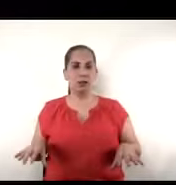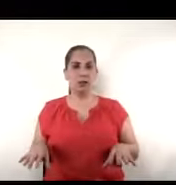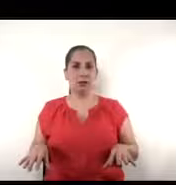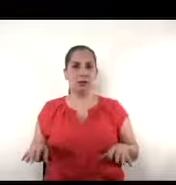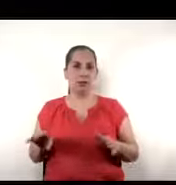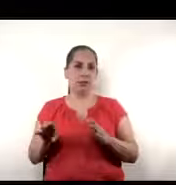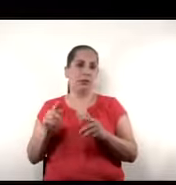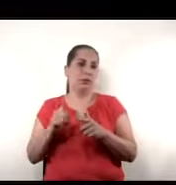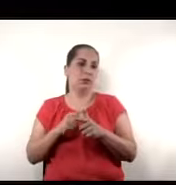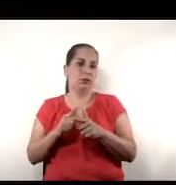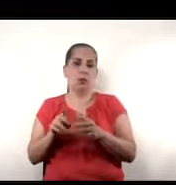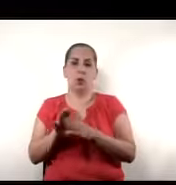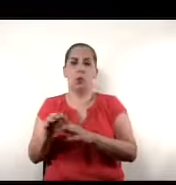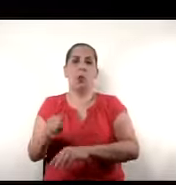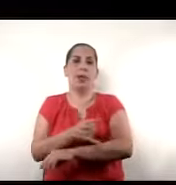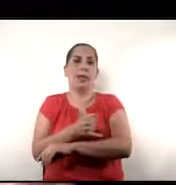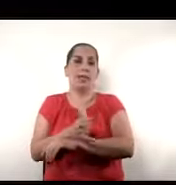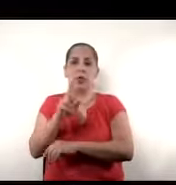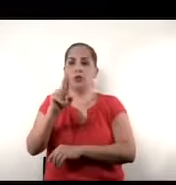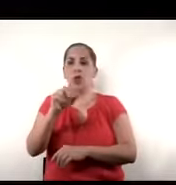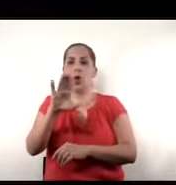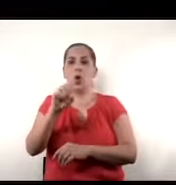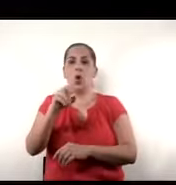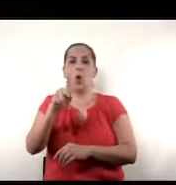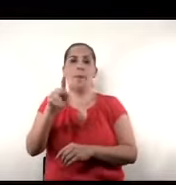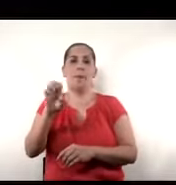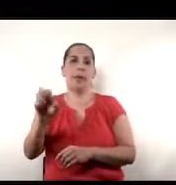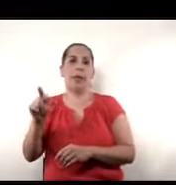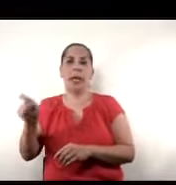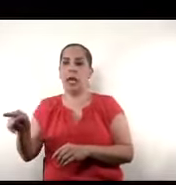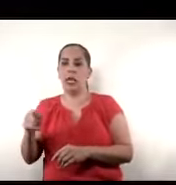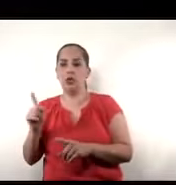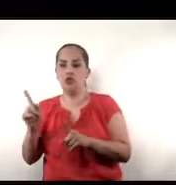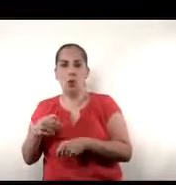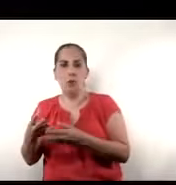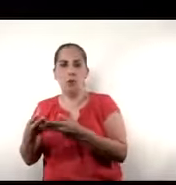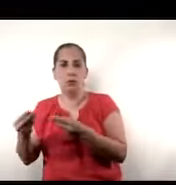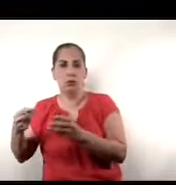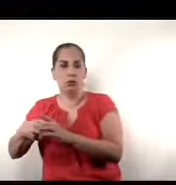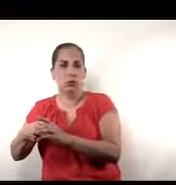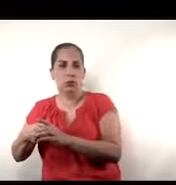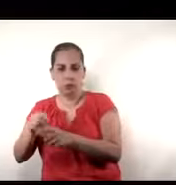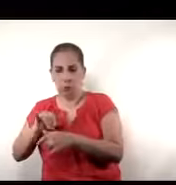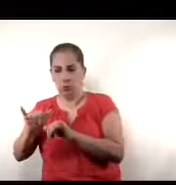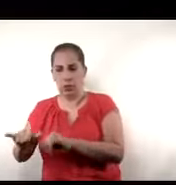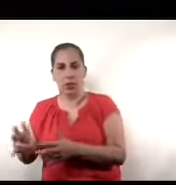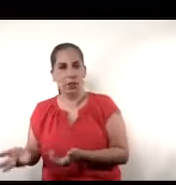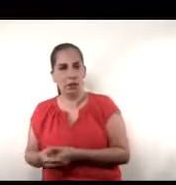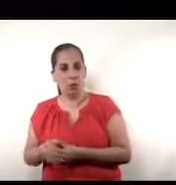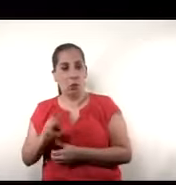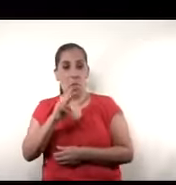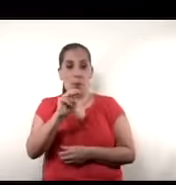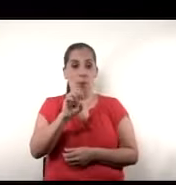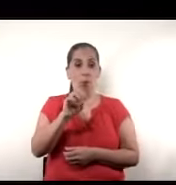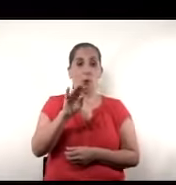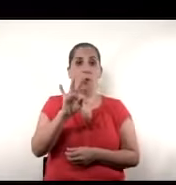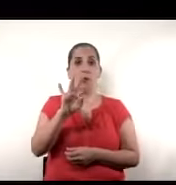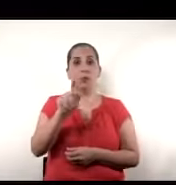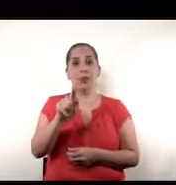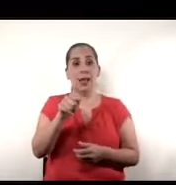tenemos ingenieros en Recope, en una refinadora que no refina. Y tenemos en el MOP una institución